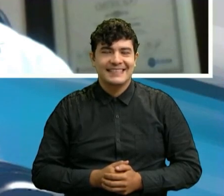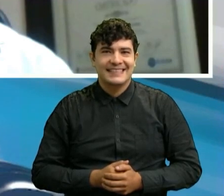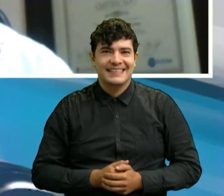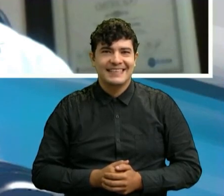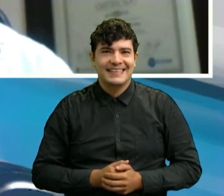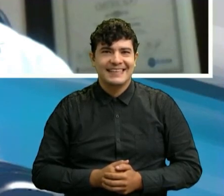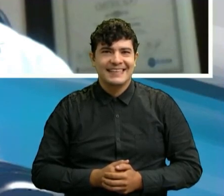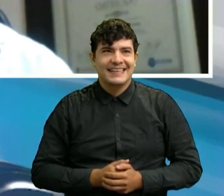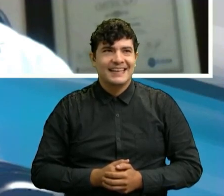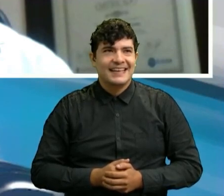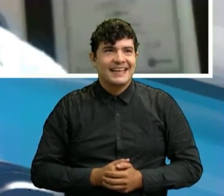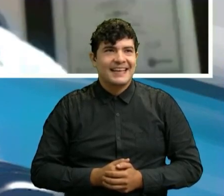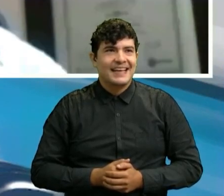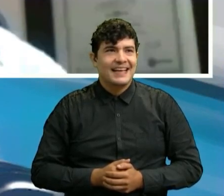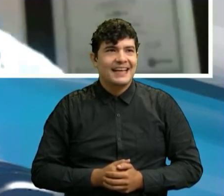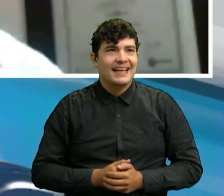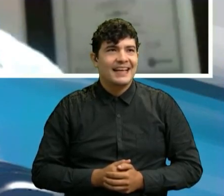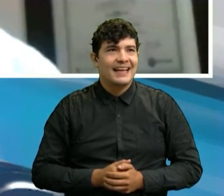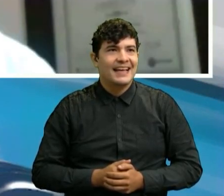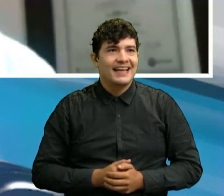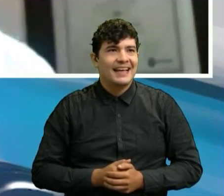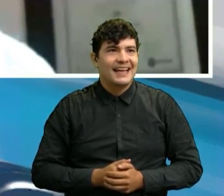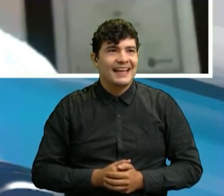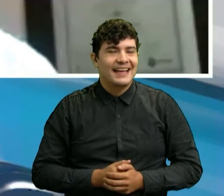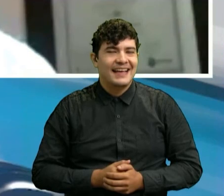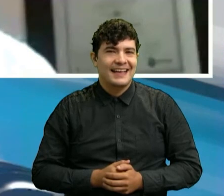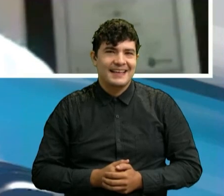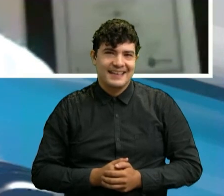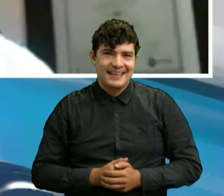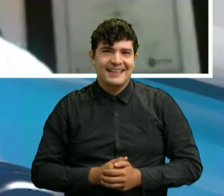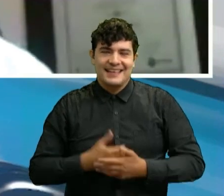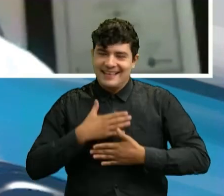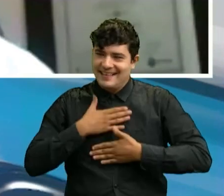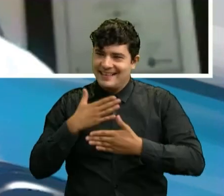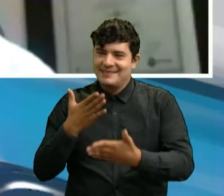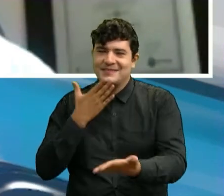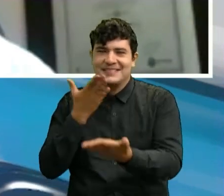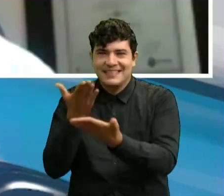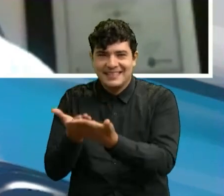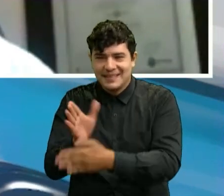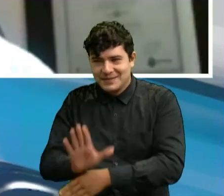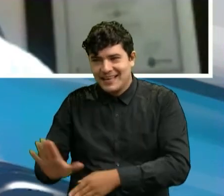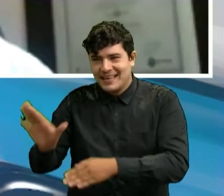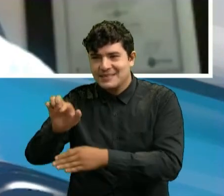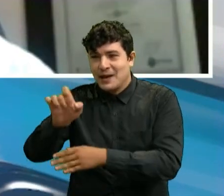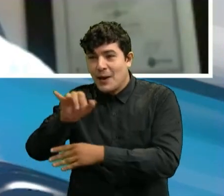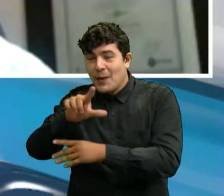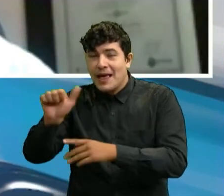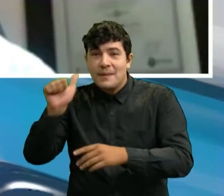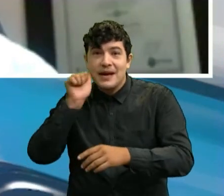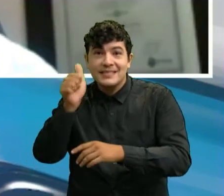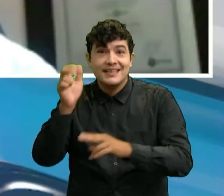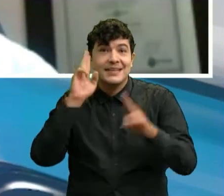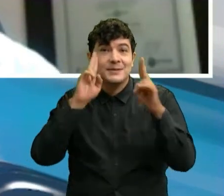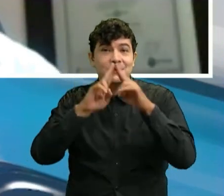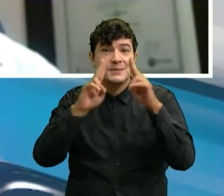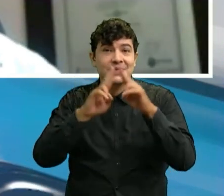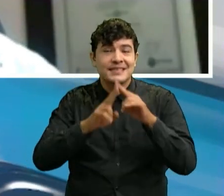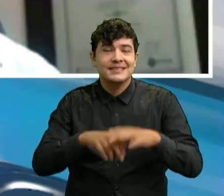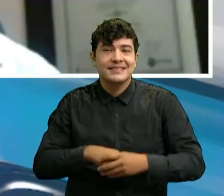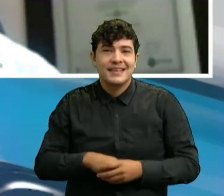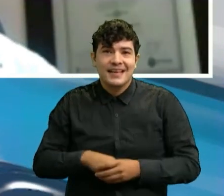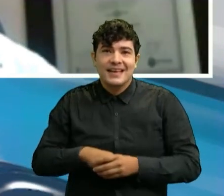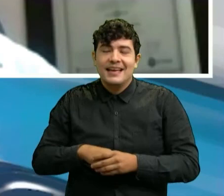Doctora Marlene, muchas gracias. Muchas gracias a ustedes, Paola. Nos vemos mañana. Claro que sí, doctor Jorge